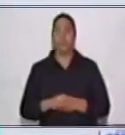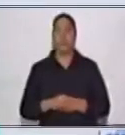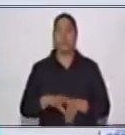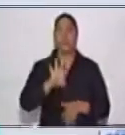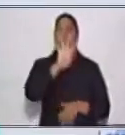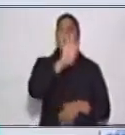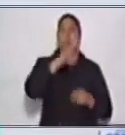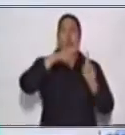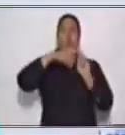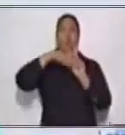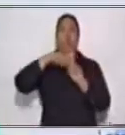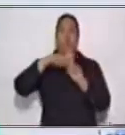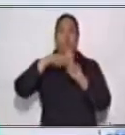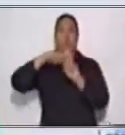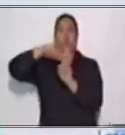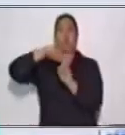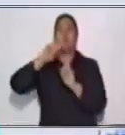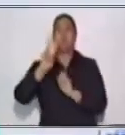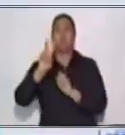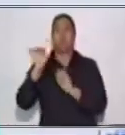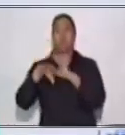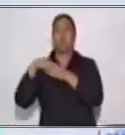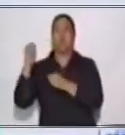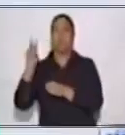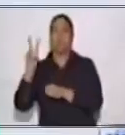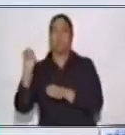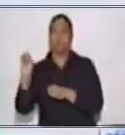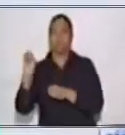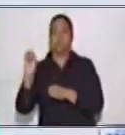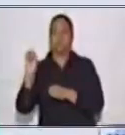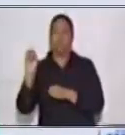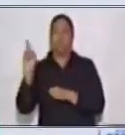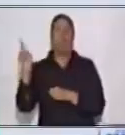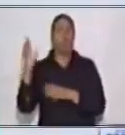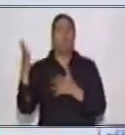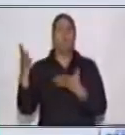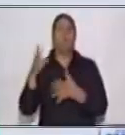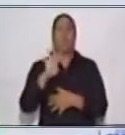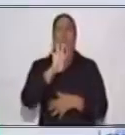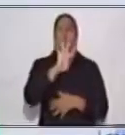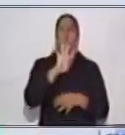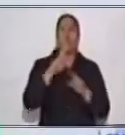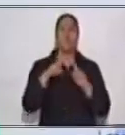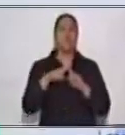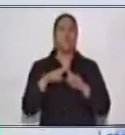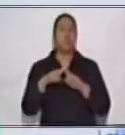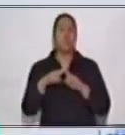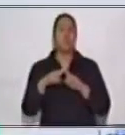Cuatro x más 2 igual a 20. A este 4x